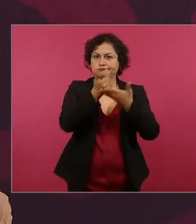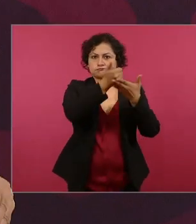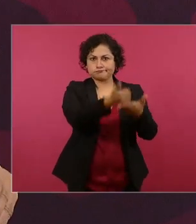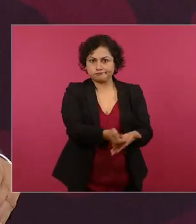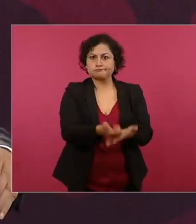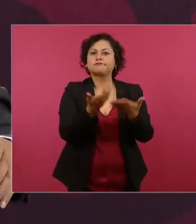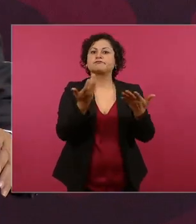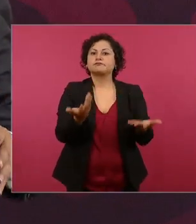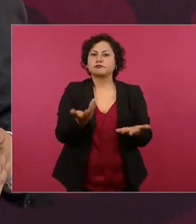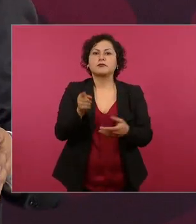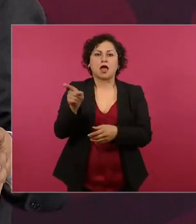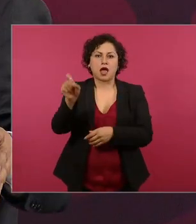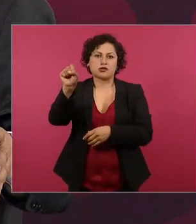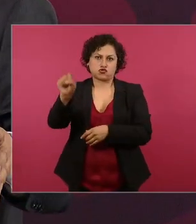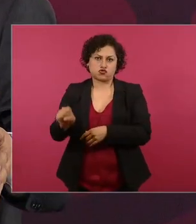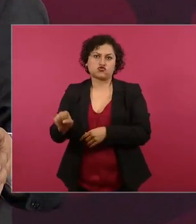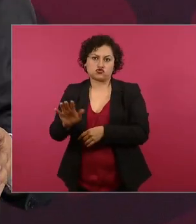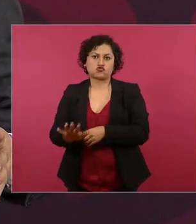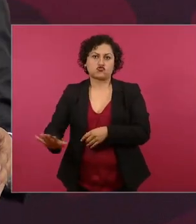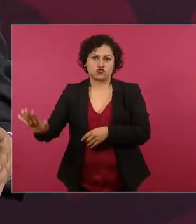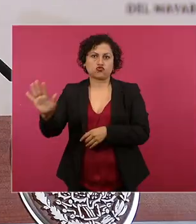porque también la travesía